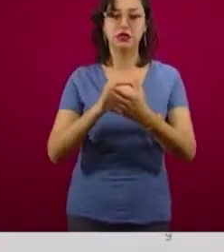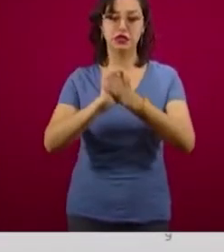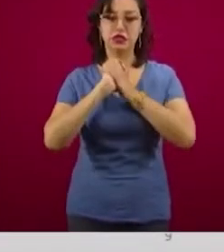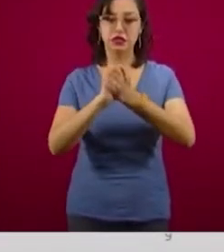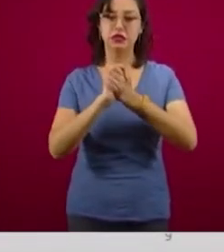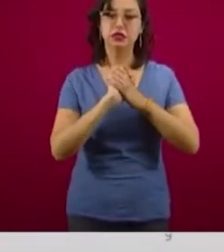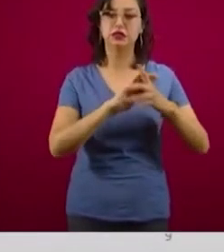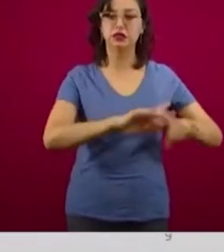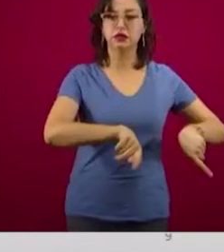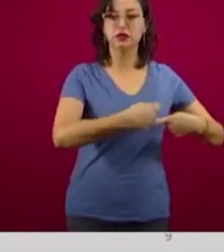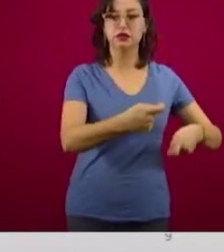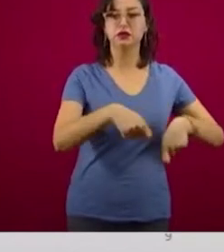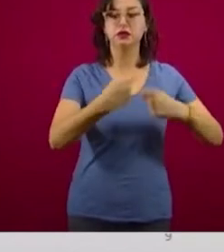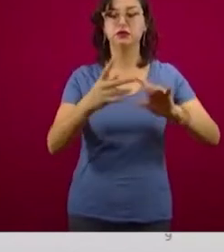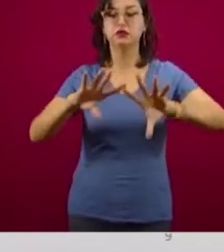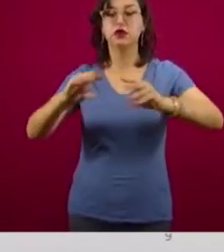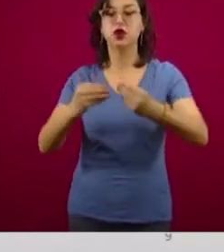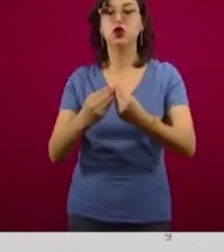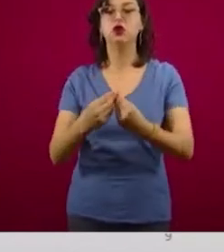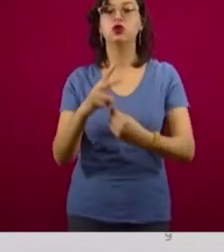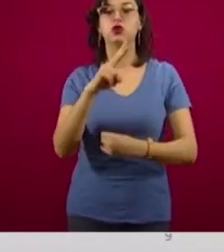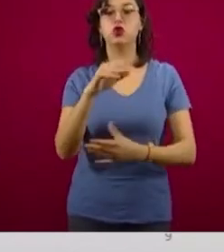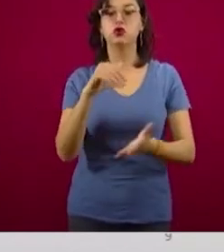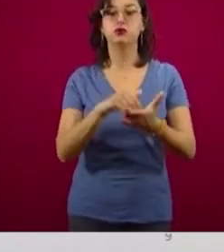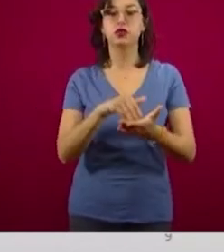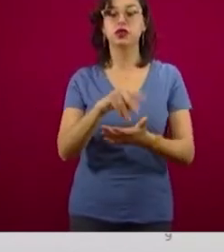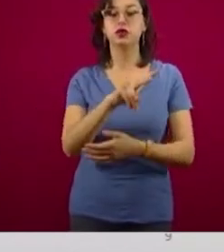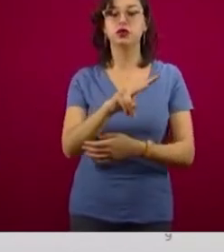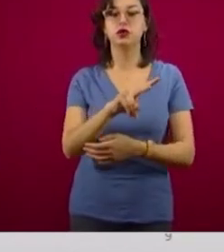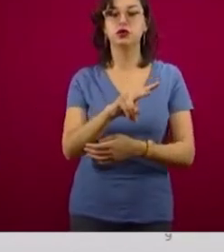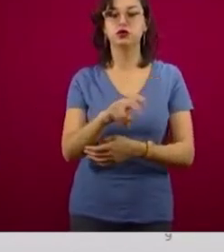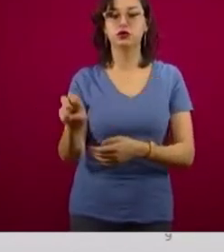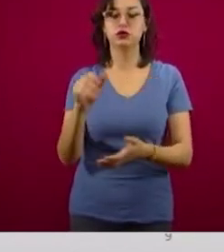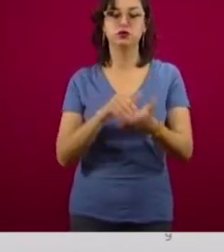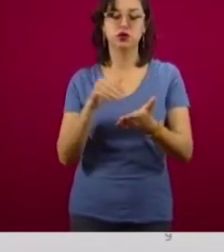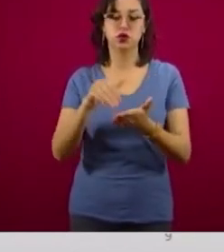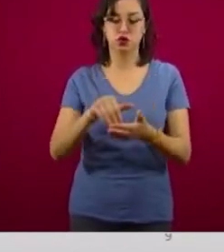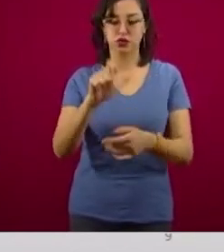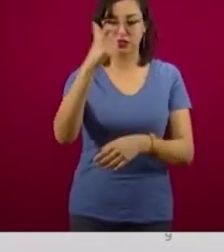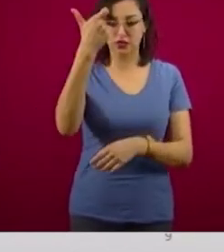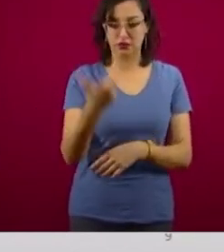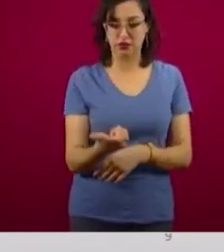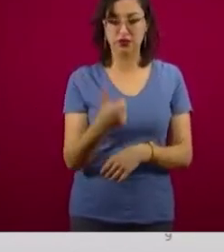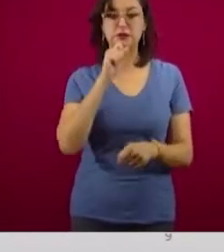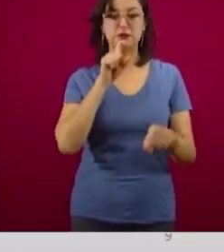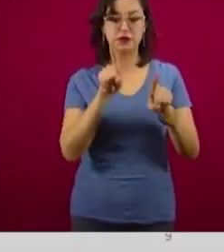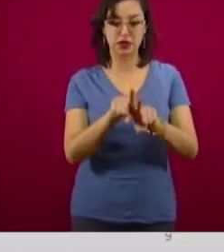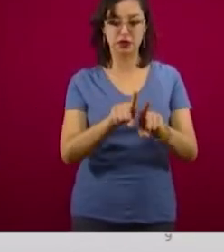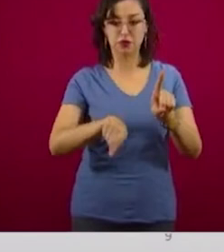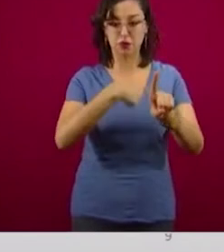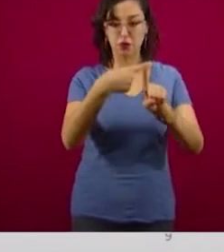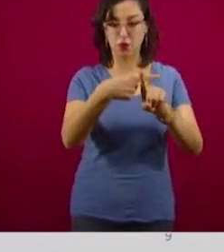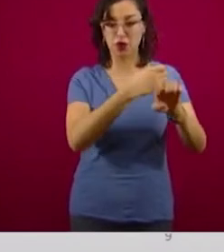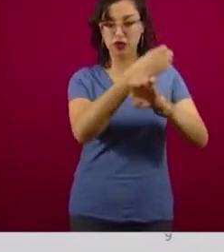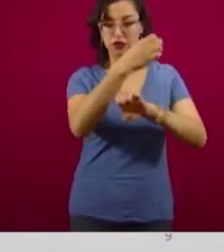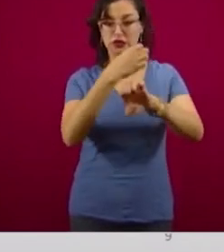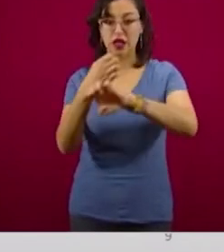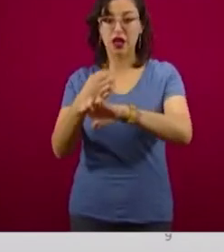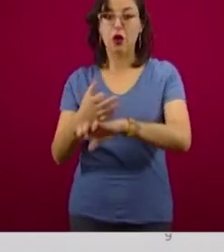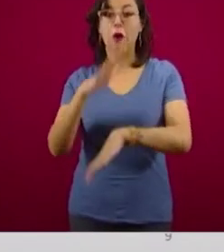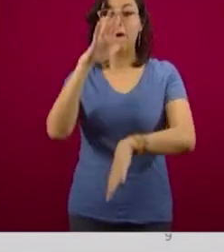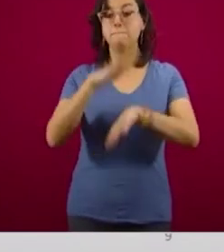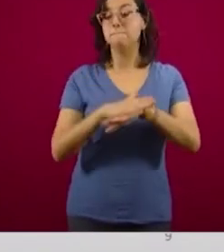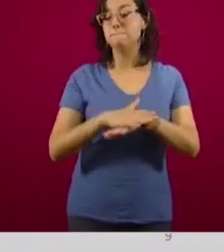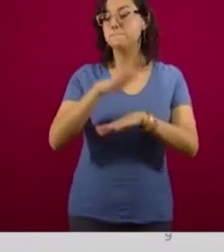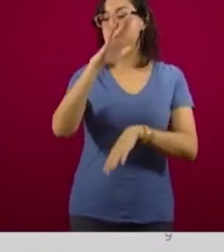colocaron, alrededor de 2.200 millones de pesos. Ahí viene también por estado. Como vamos a las zonas de mayor